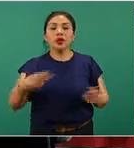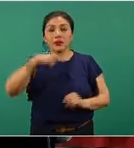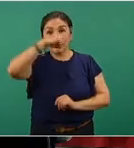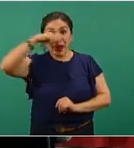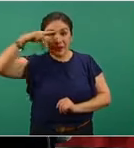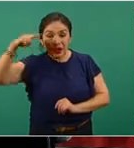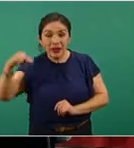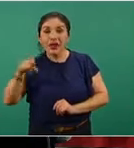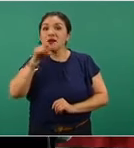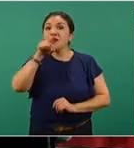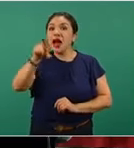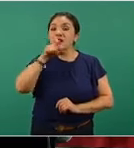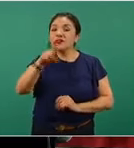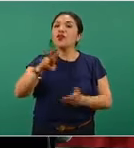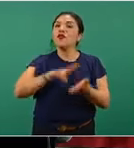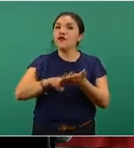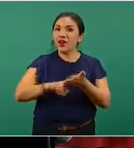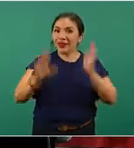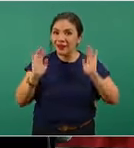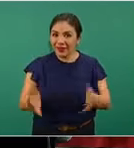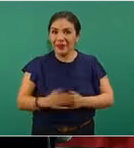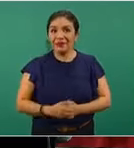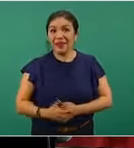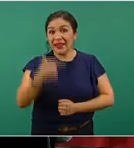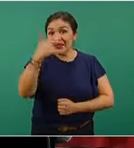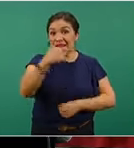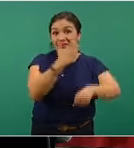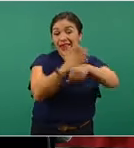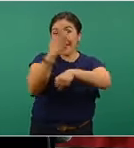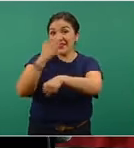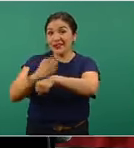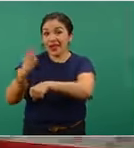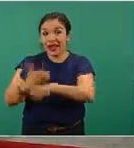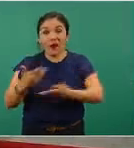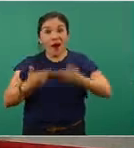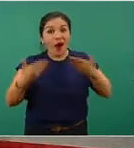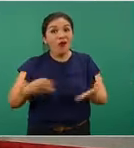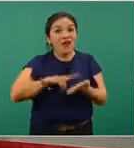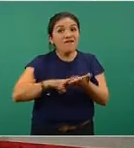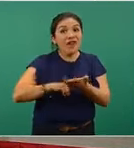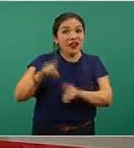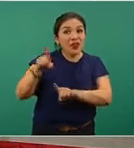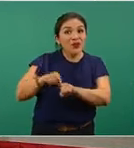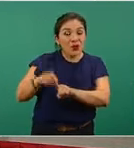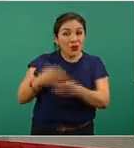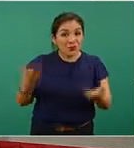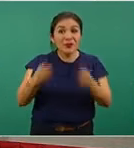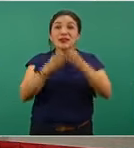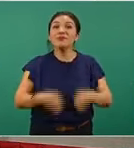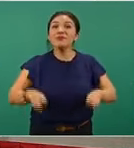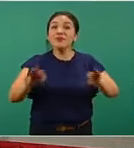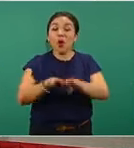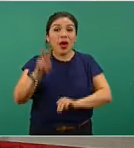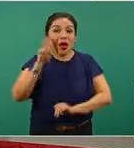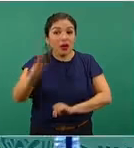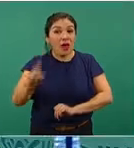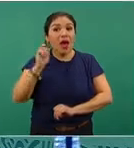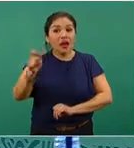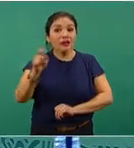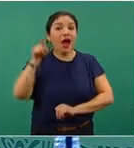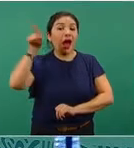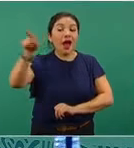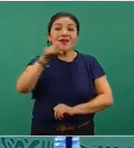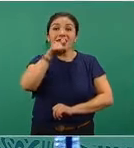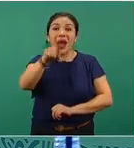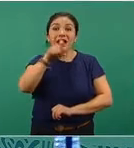Nayarit y Jalisco pasan a verde. 7 entidades federativas en verde. Importante aquí además el caso de